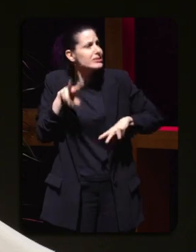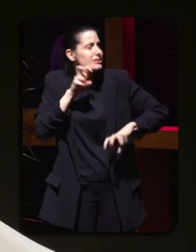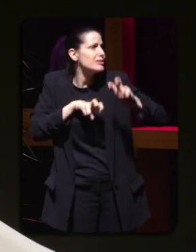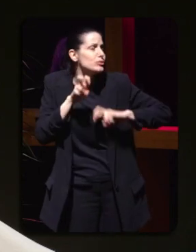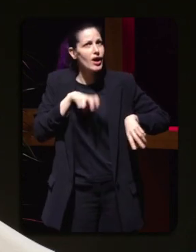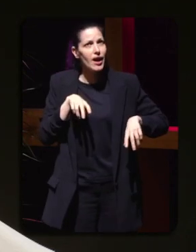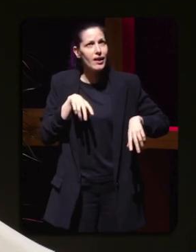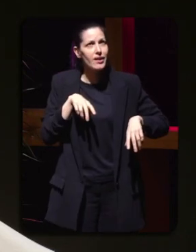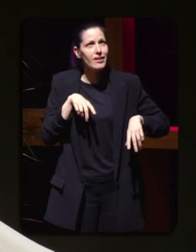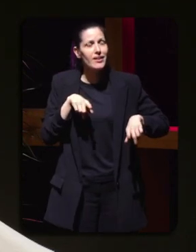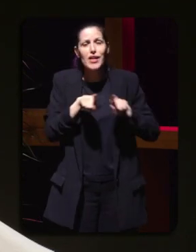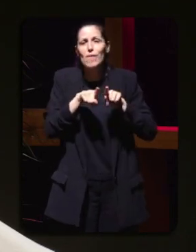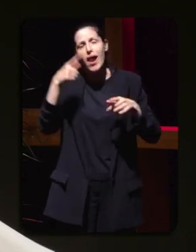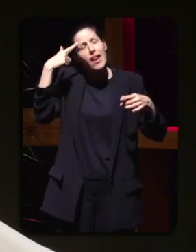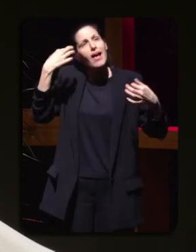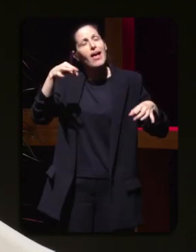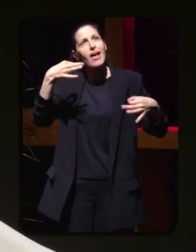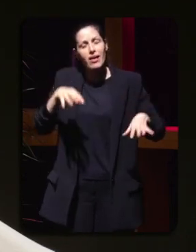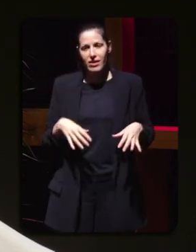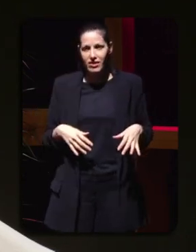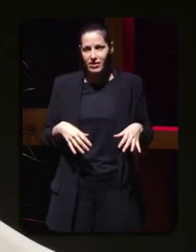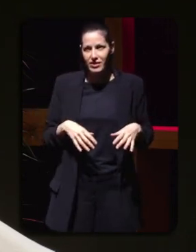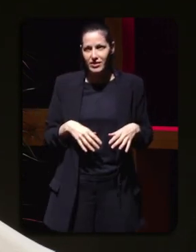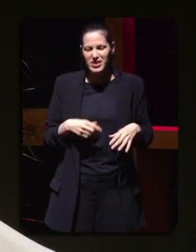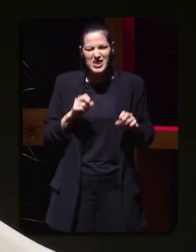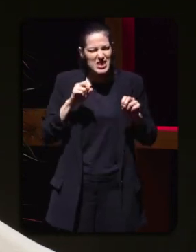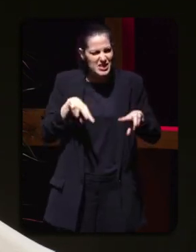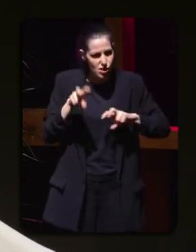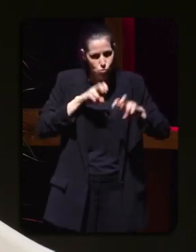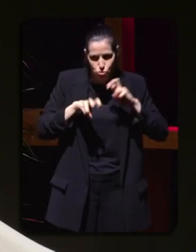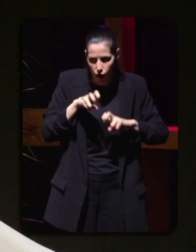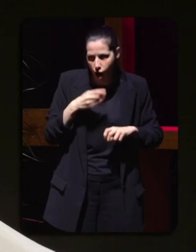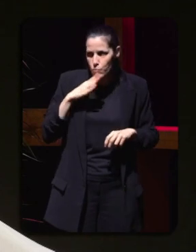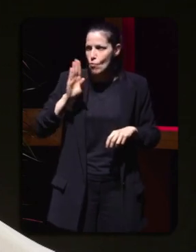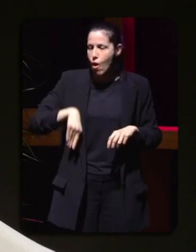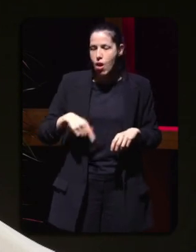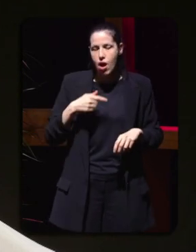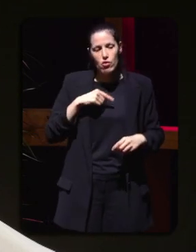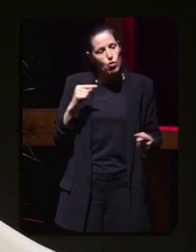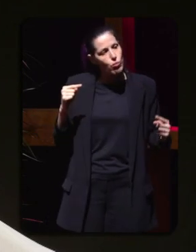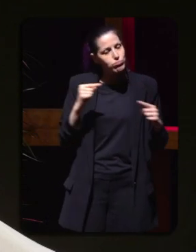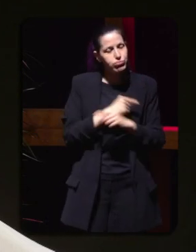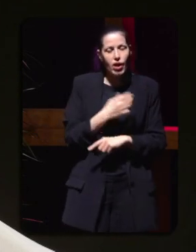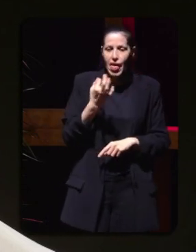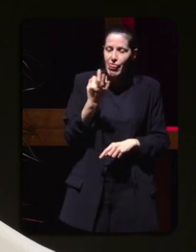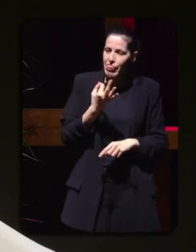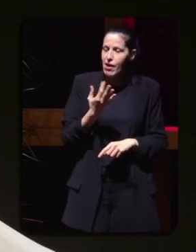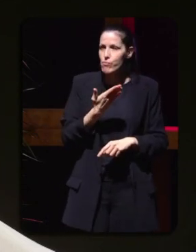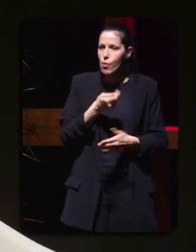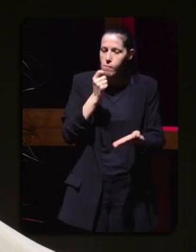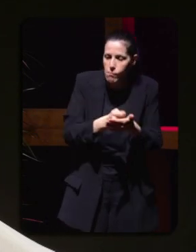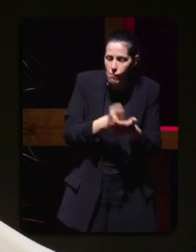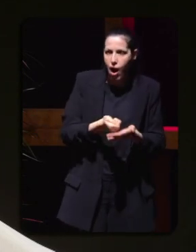fuera clin clin clin y yo pensaba hoy qué Guay sin buscarles Esto sí que es Guay yo en cambio voy a tener que querer y que pagar qué